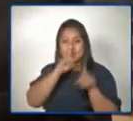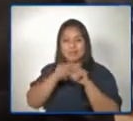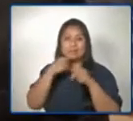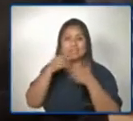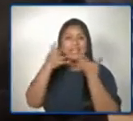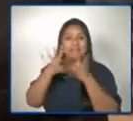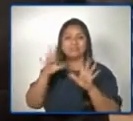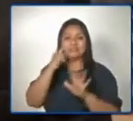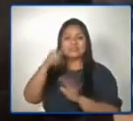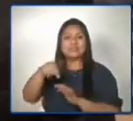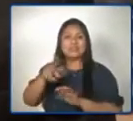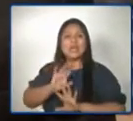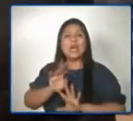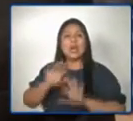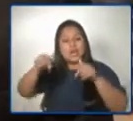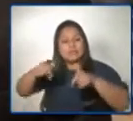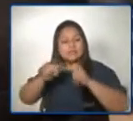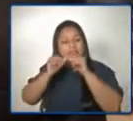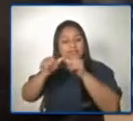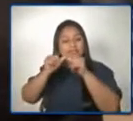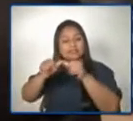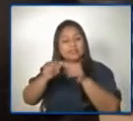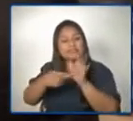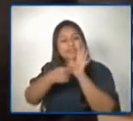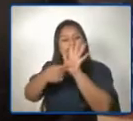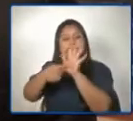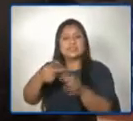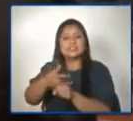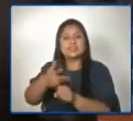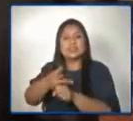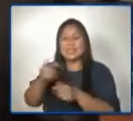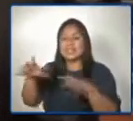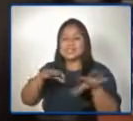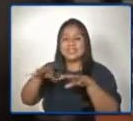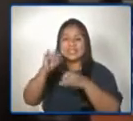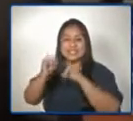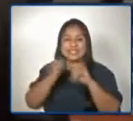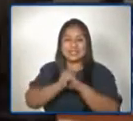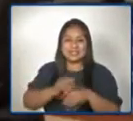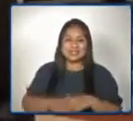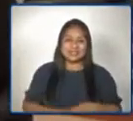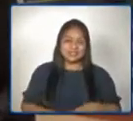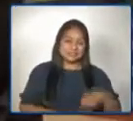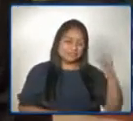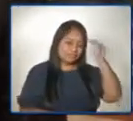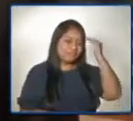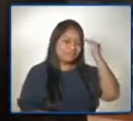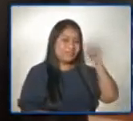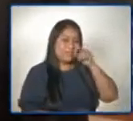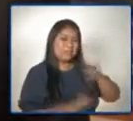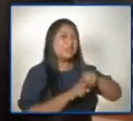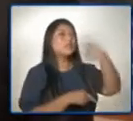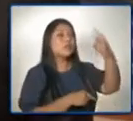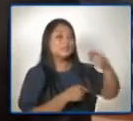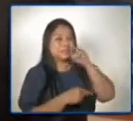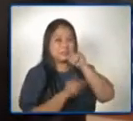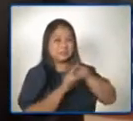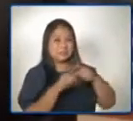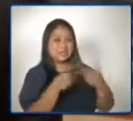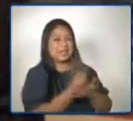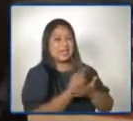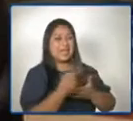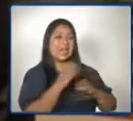en Dios de seguir representando al país en eventos internacionales. Bueno, así que lo veremos entonces en la próxima cita